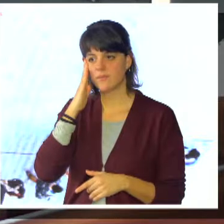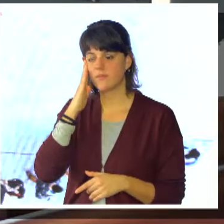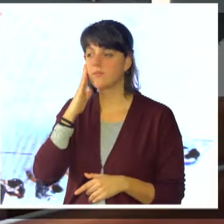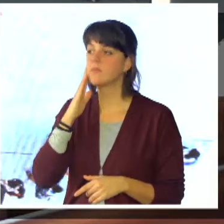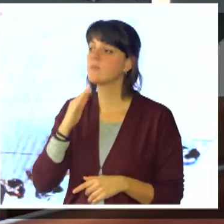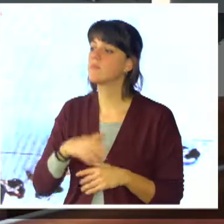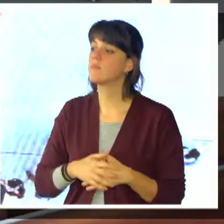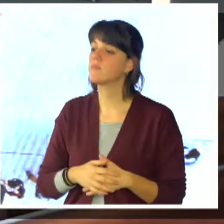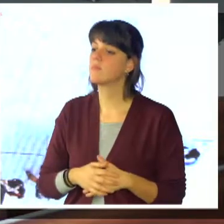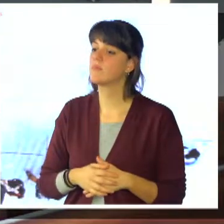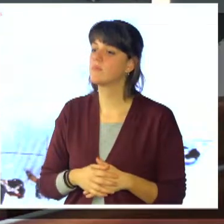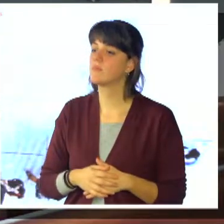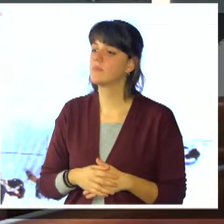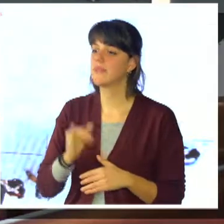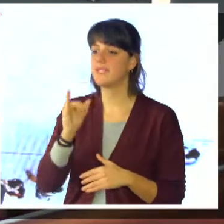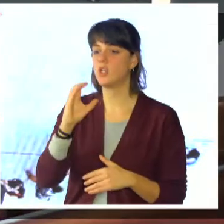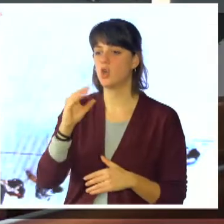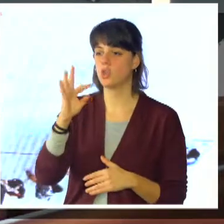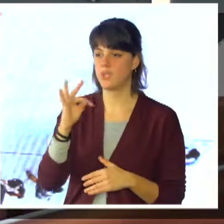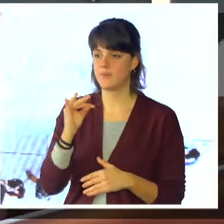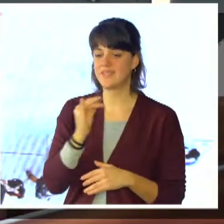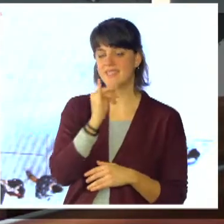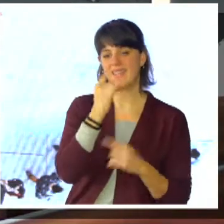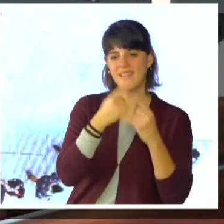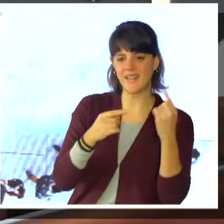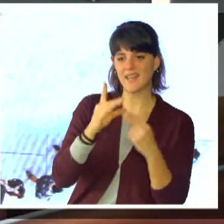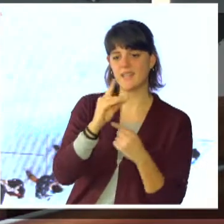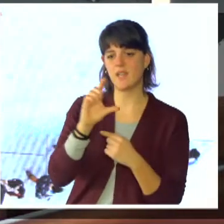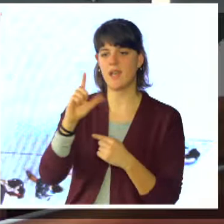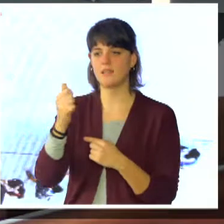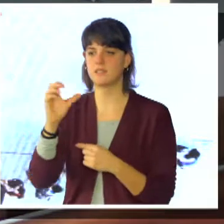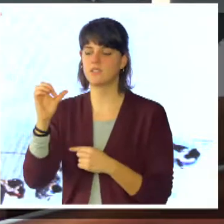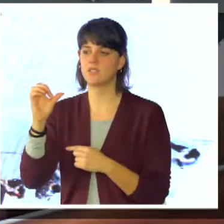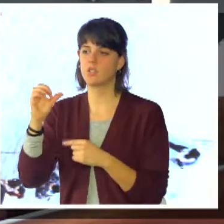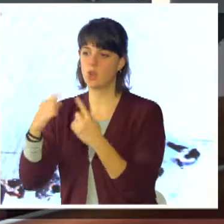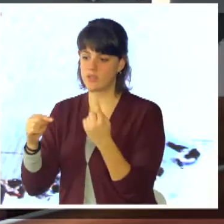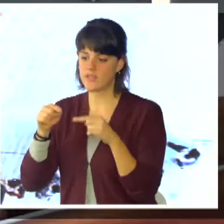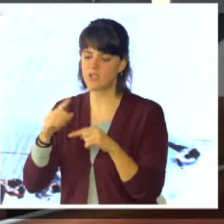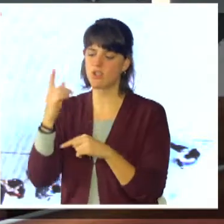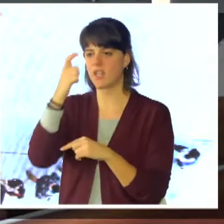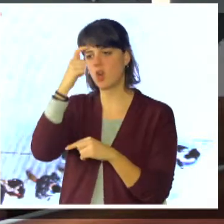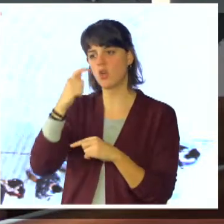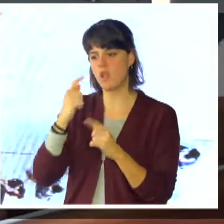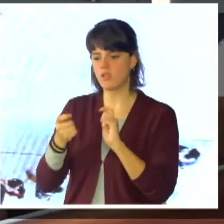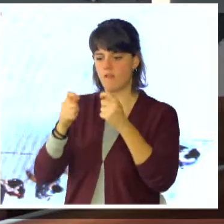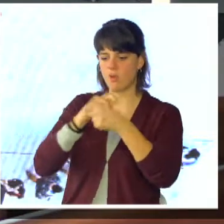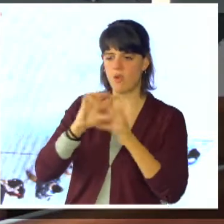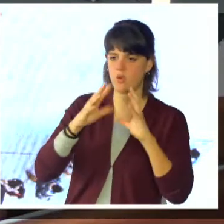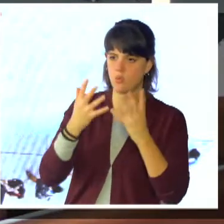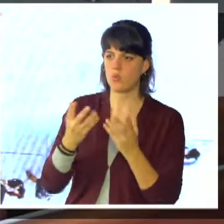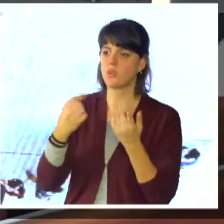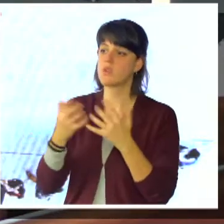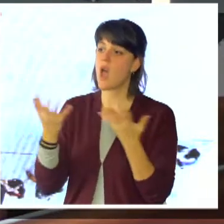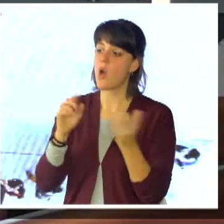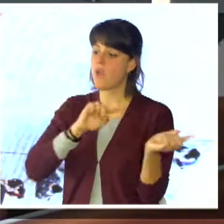sigla, IoT o IoT, Internet de las Cosas, es una de las tecnologías que está transformando el mundo. Y para precisamente conversar con